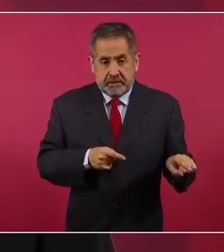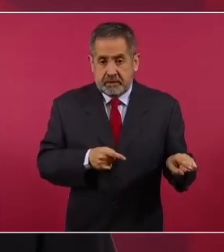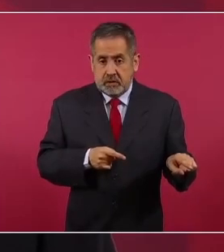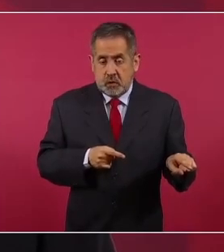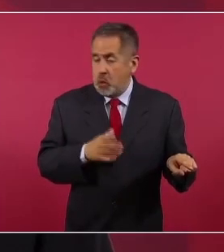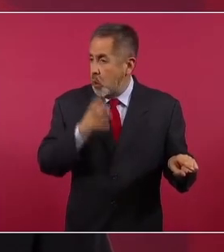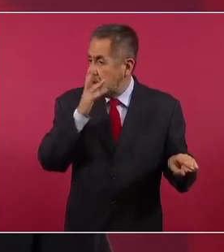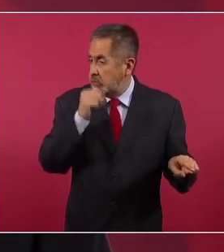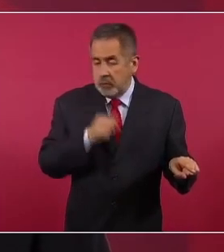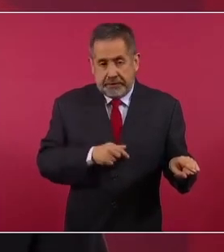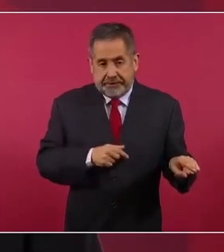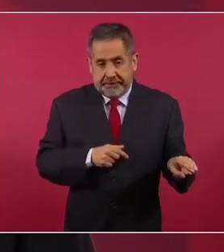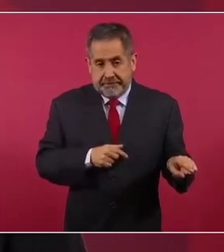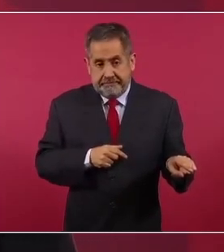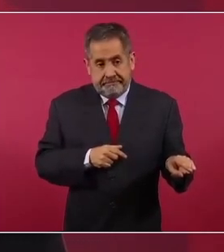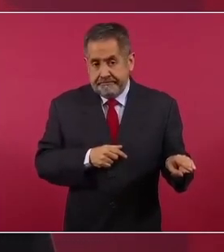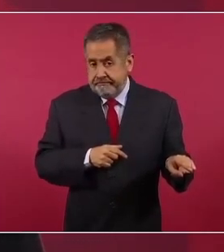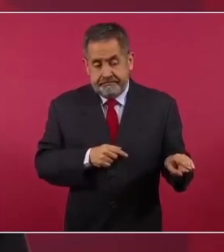el